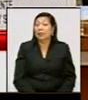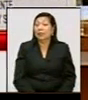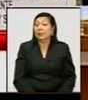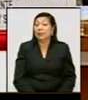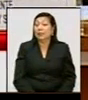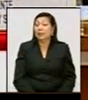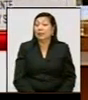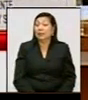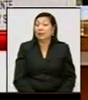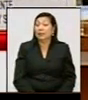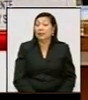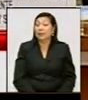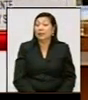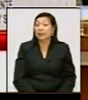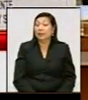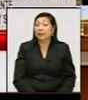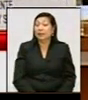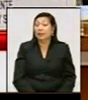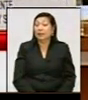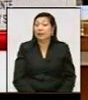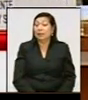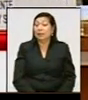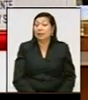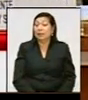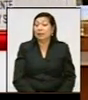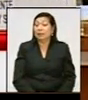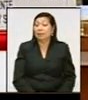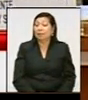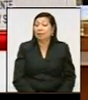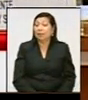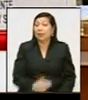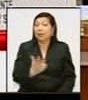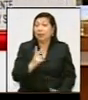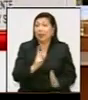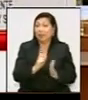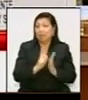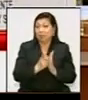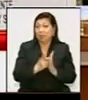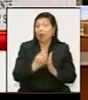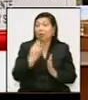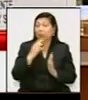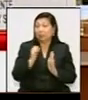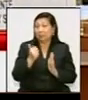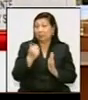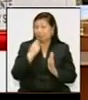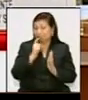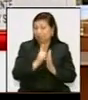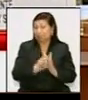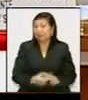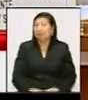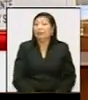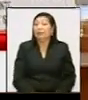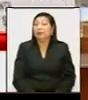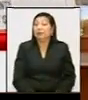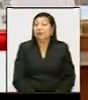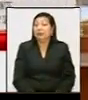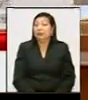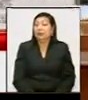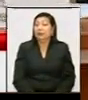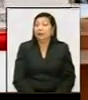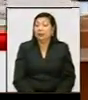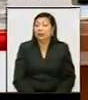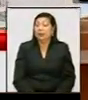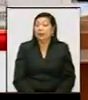Don Óscar, sí, le damos la palabra por término de 10 minutos para que nos, o para que sí, dé